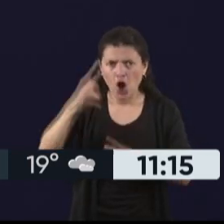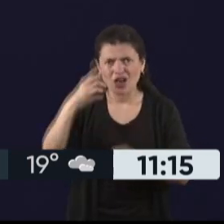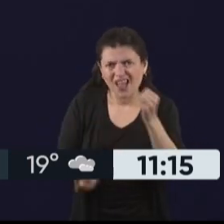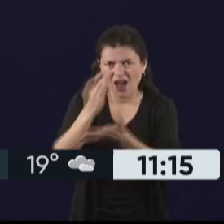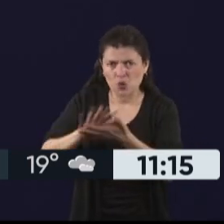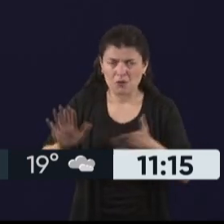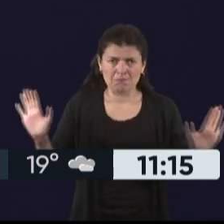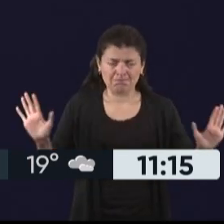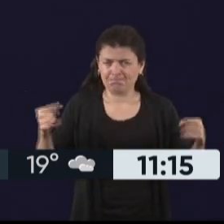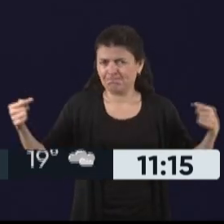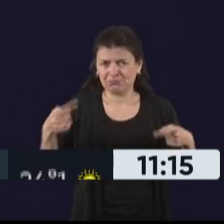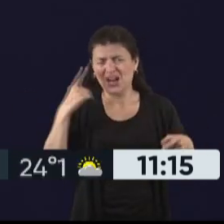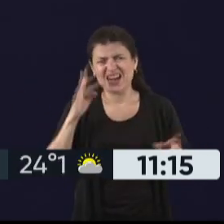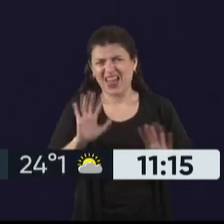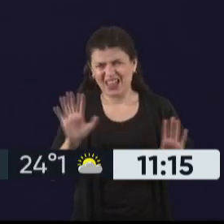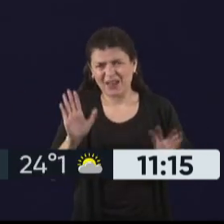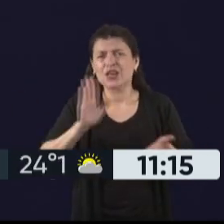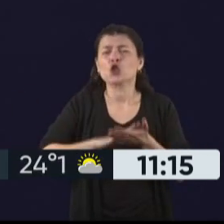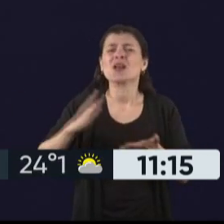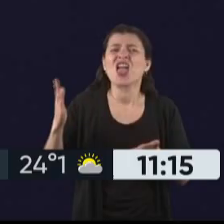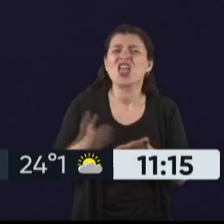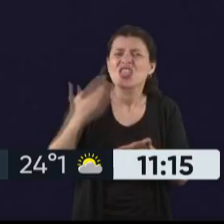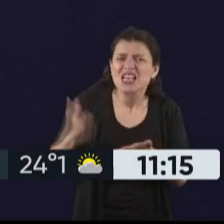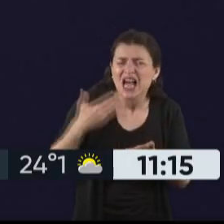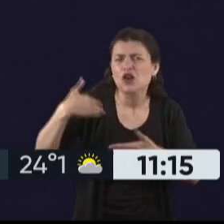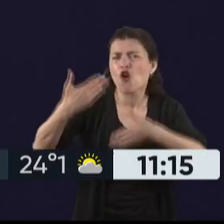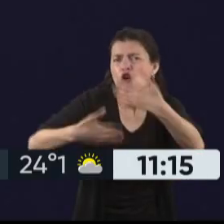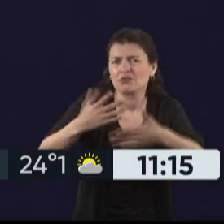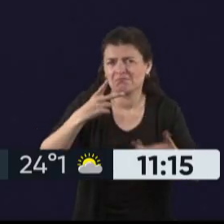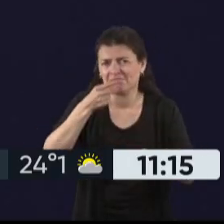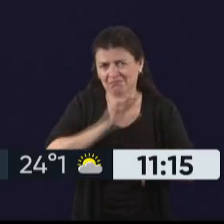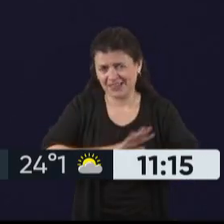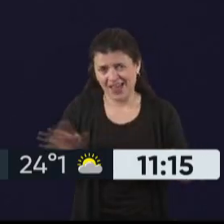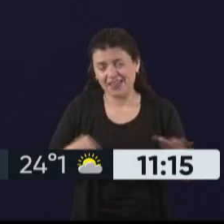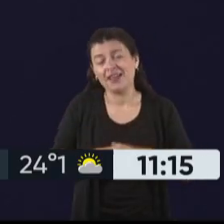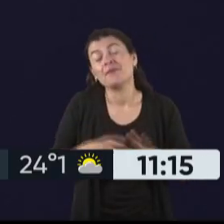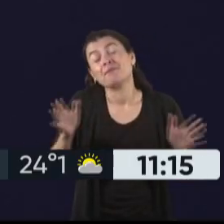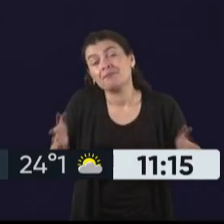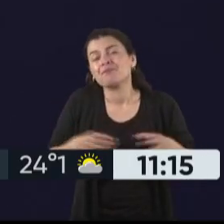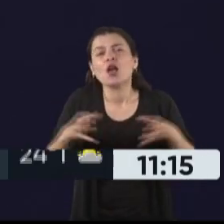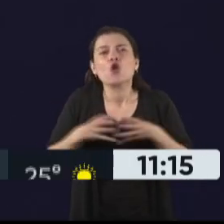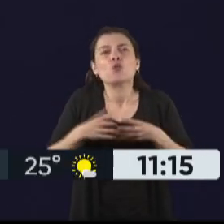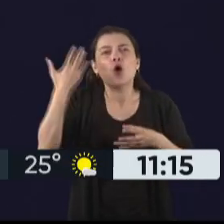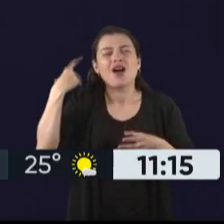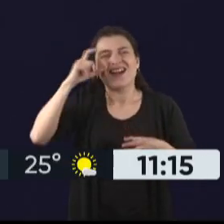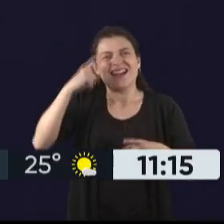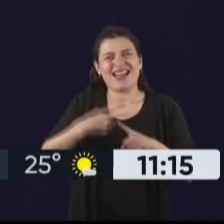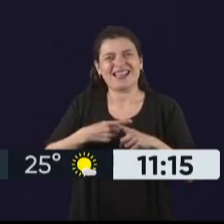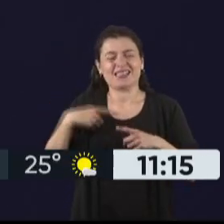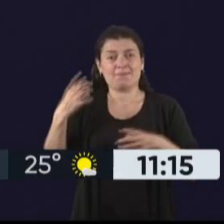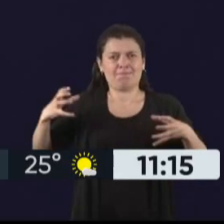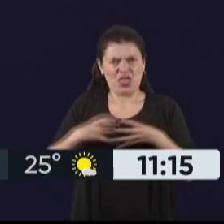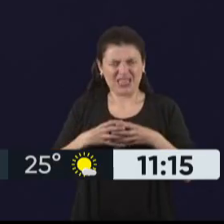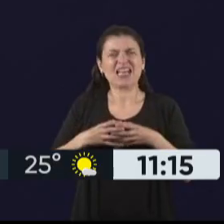tenga que ver con el desarrollo productivo. Para mejorar la toma de decisiones, el viejo directorio, integrado por 11